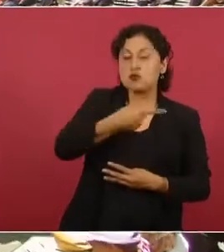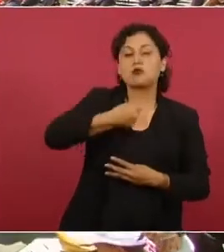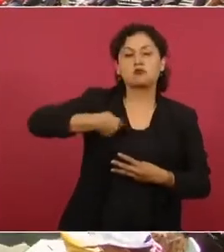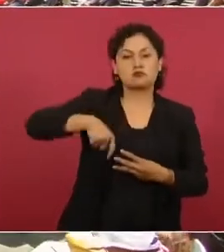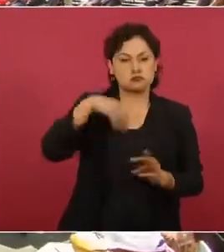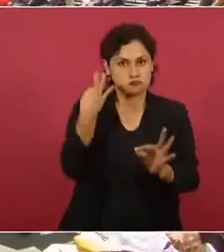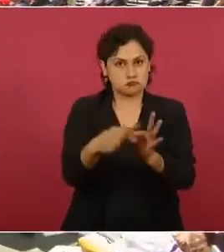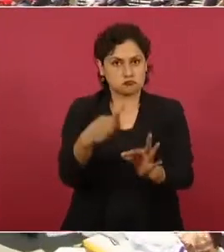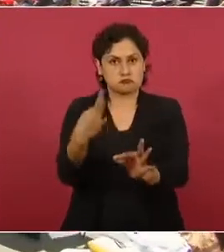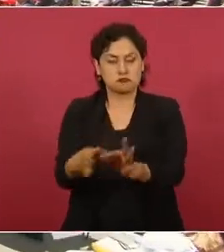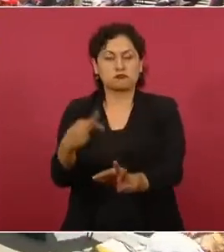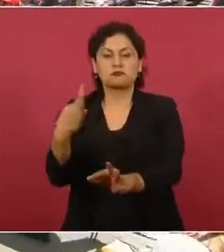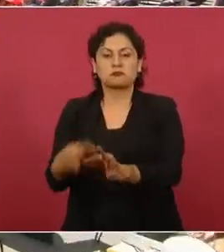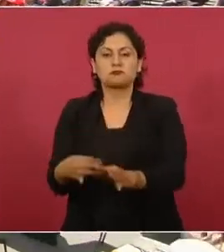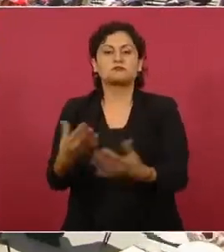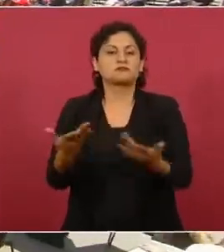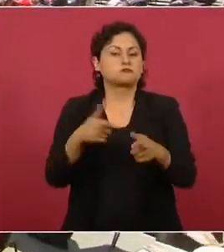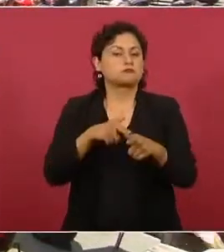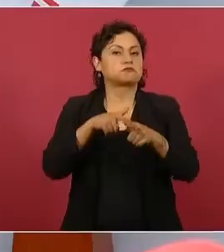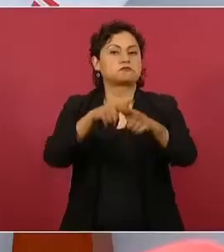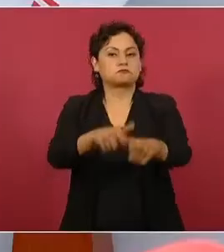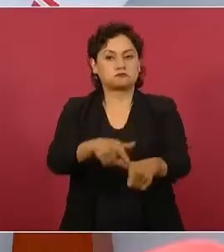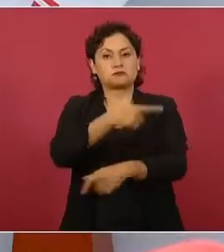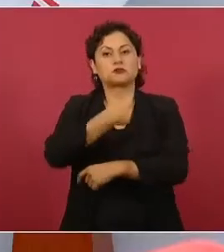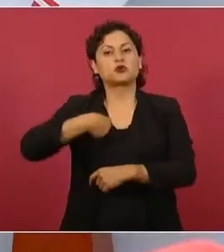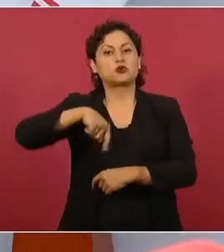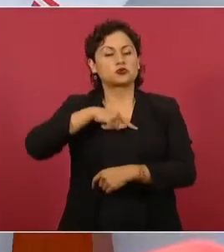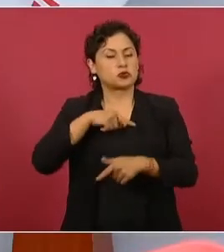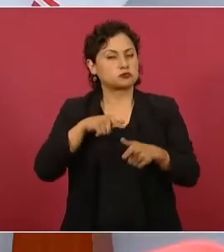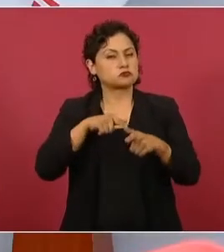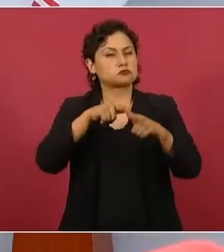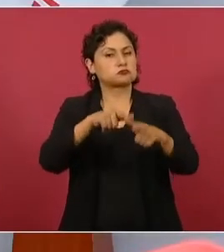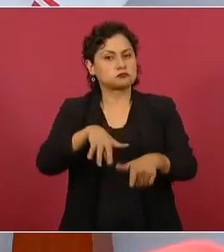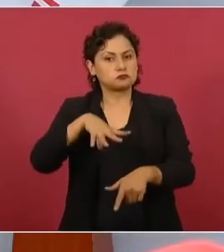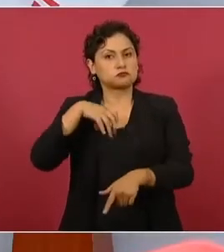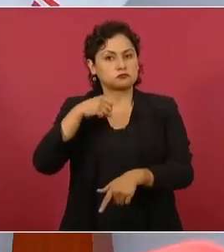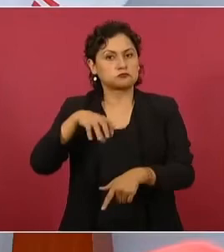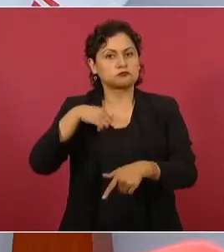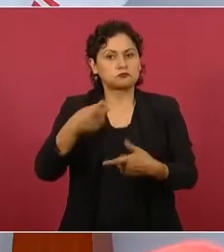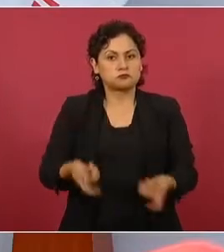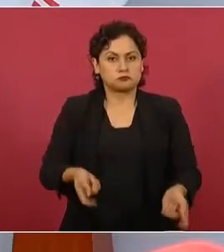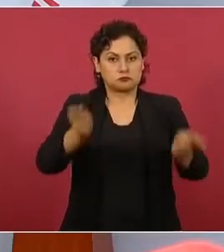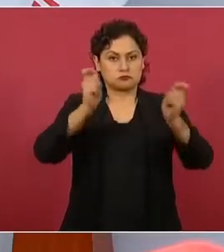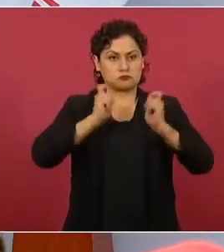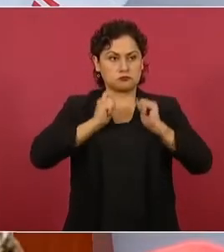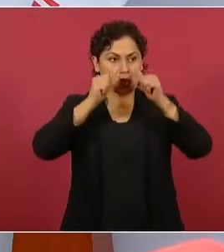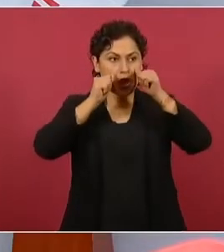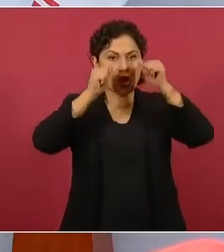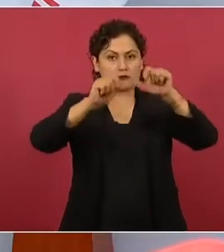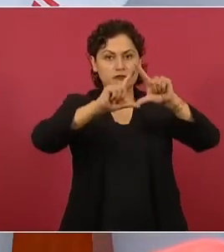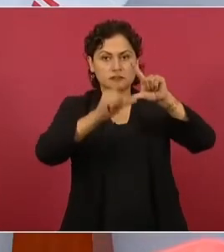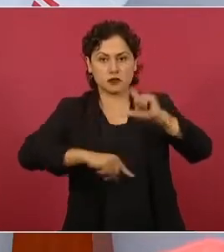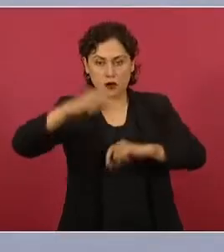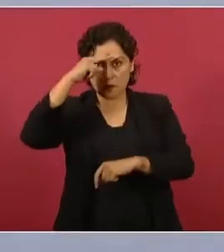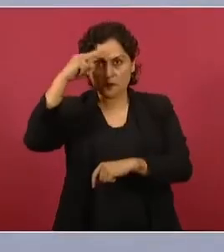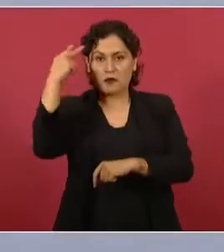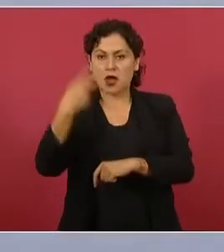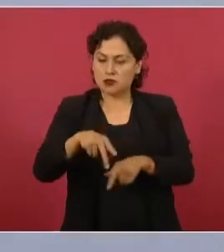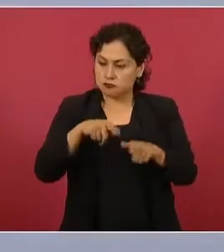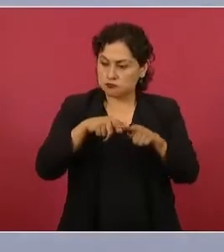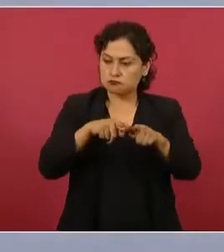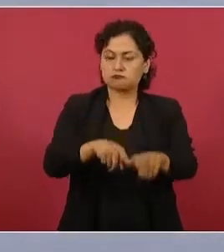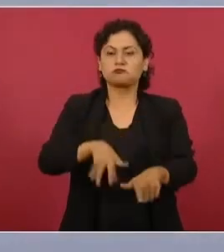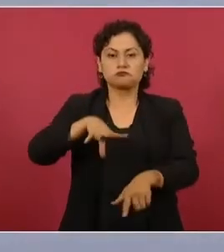vamos a distraer. Seguiremos transformando desde donde tenemos el honor de servir a México. Continuaremos trabajando hasta el último minuto de